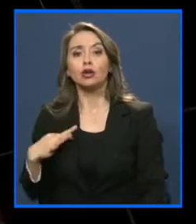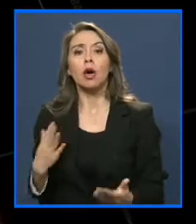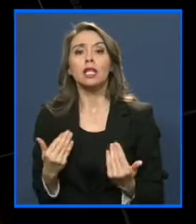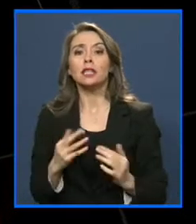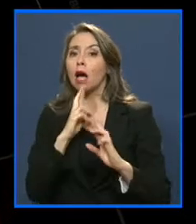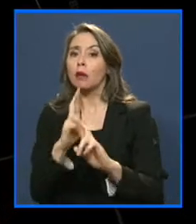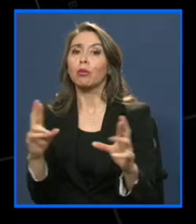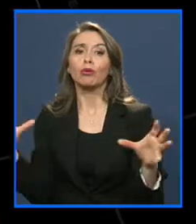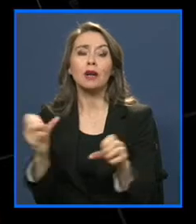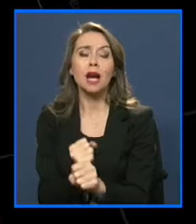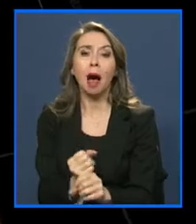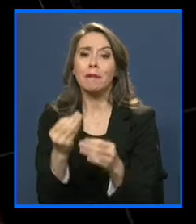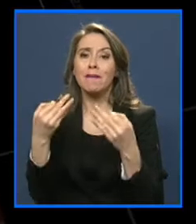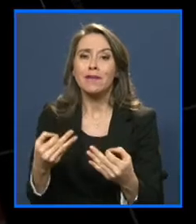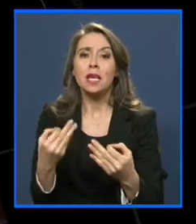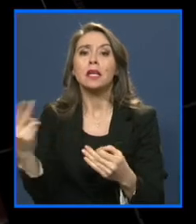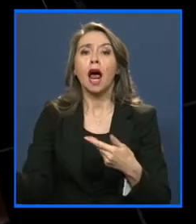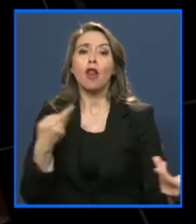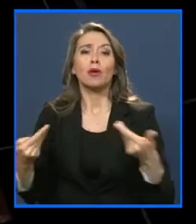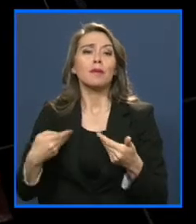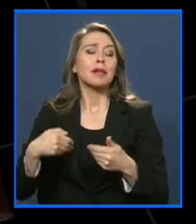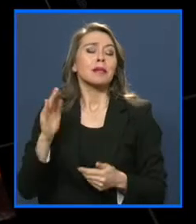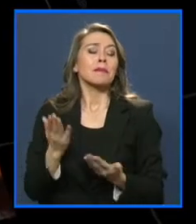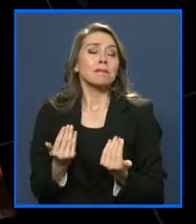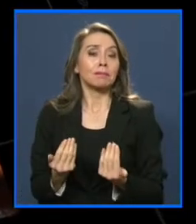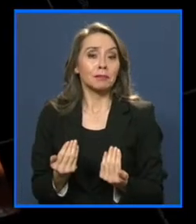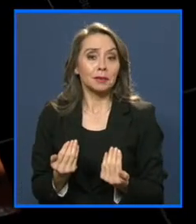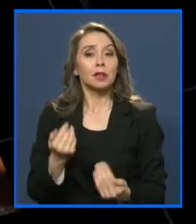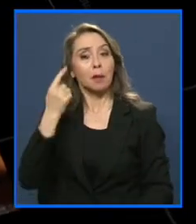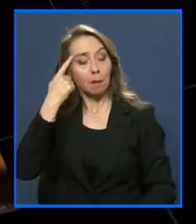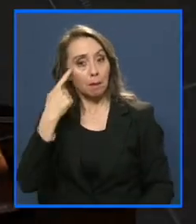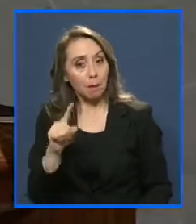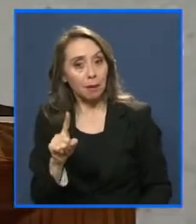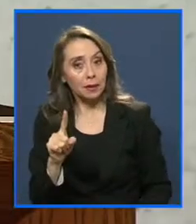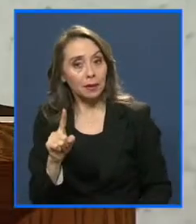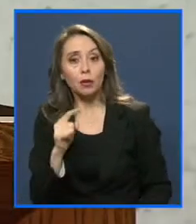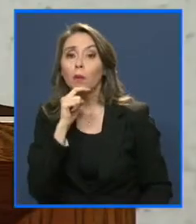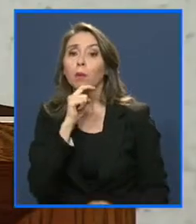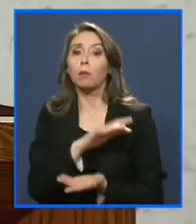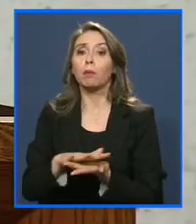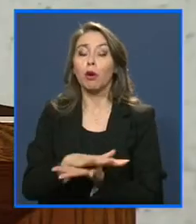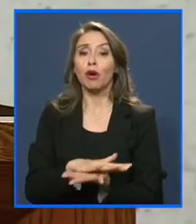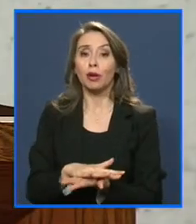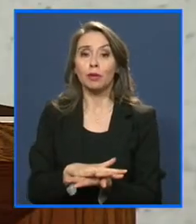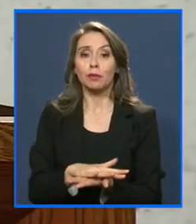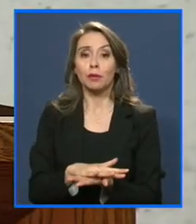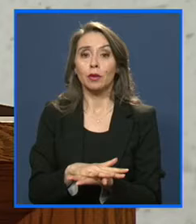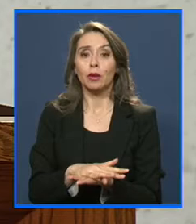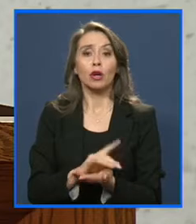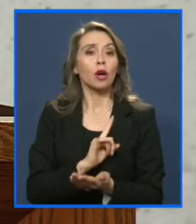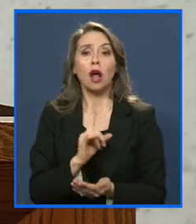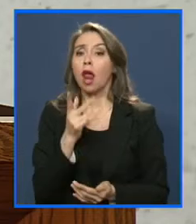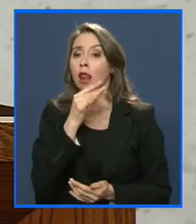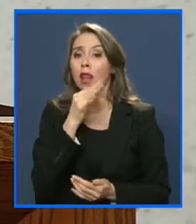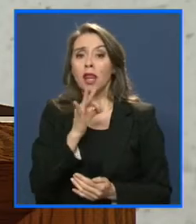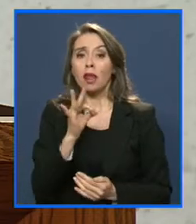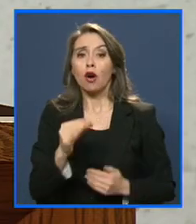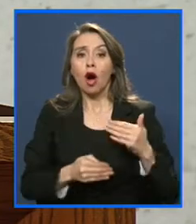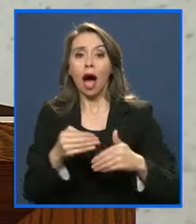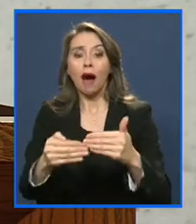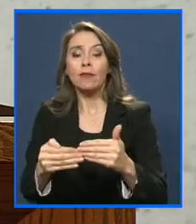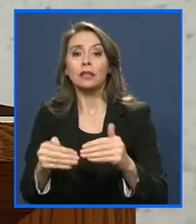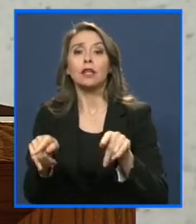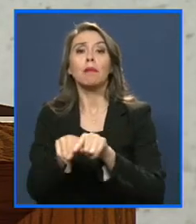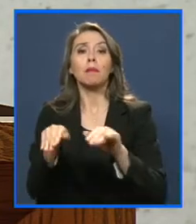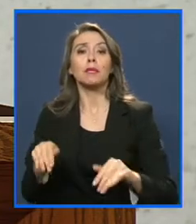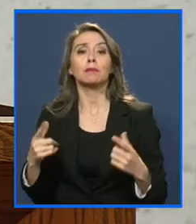rápidas y efectivas a sus demandas más sentidas sin embargo por ejemplo no pensamos en la misma